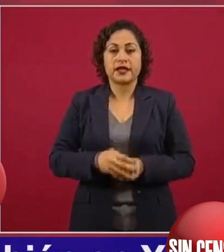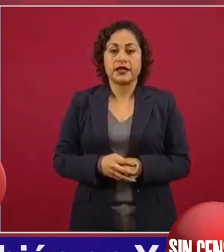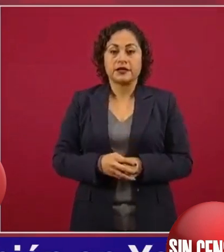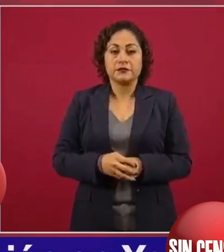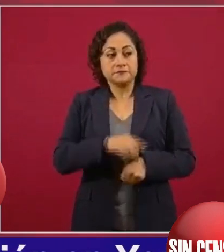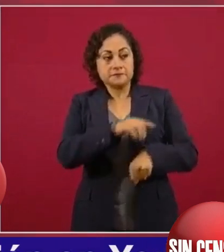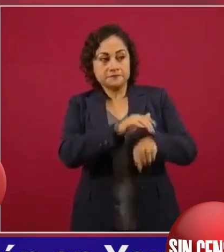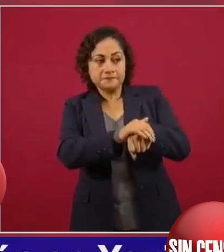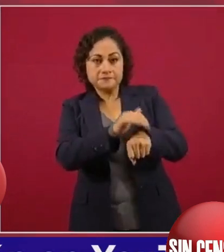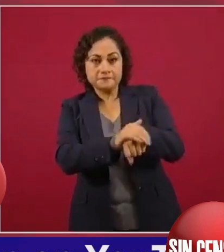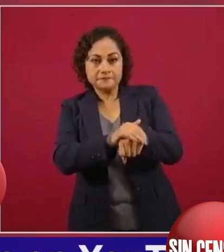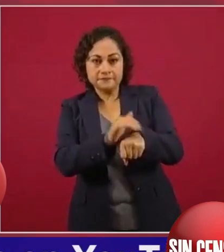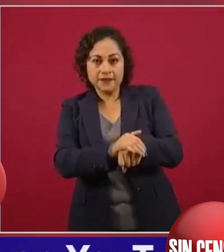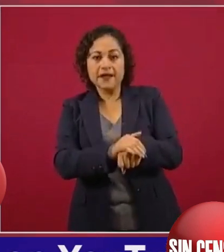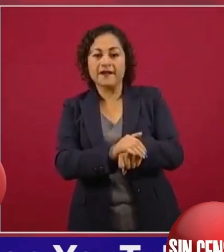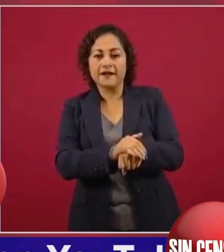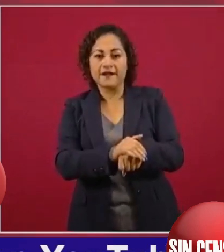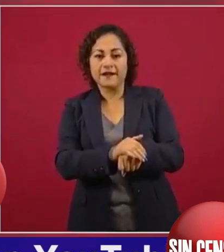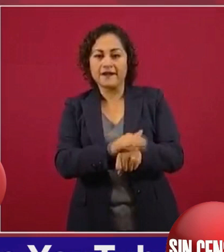se decía ya,